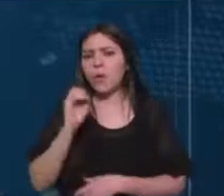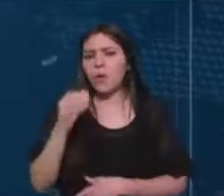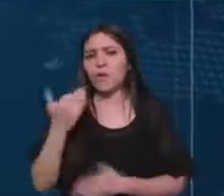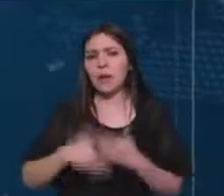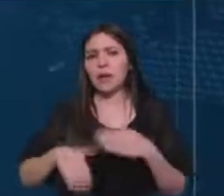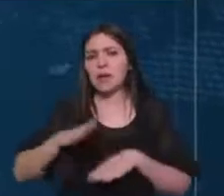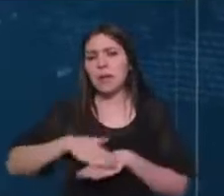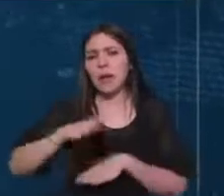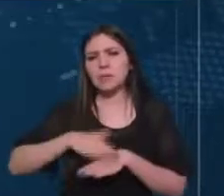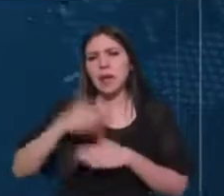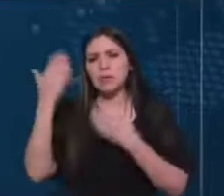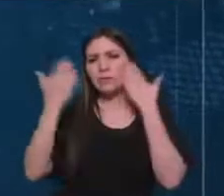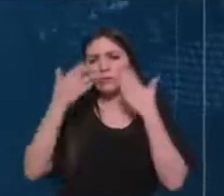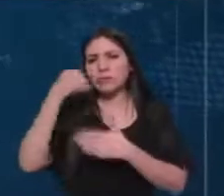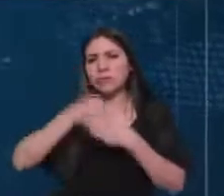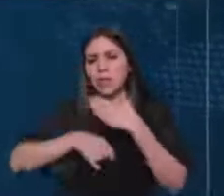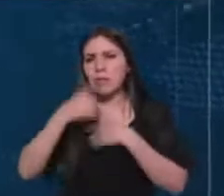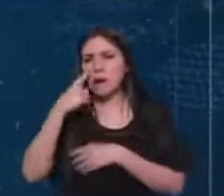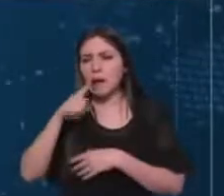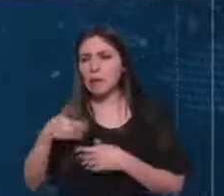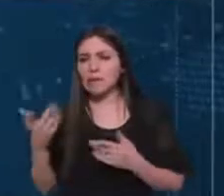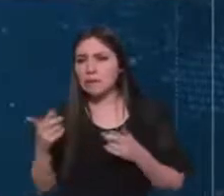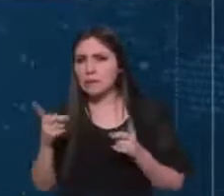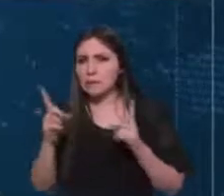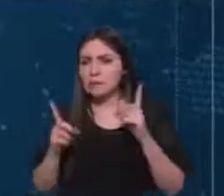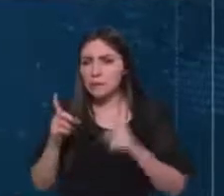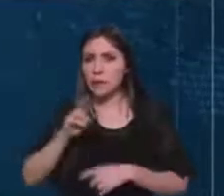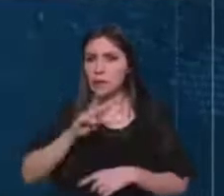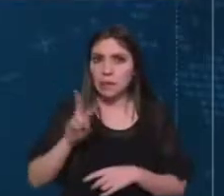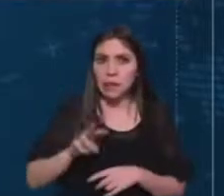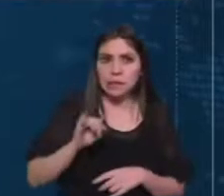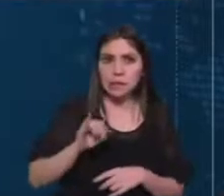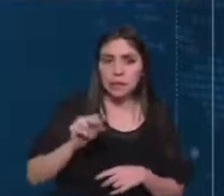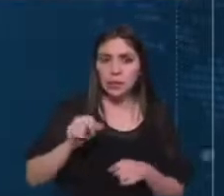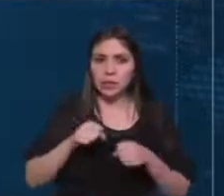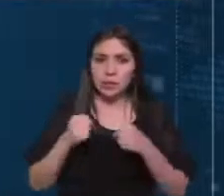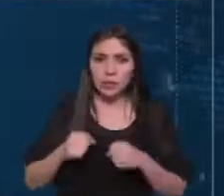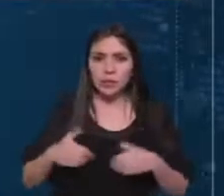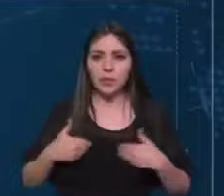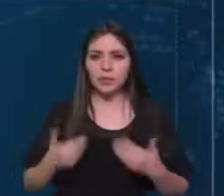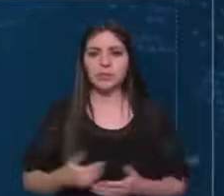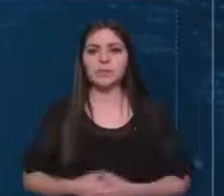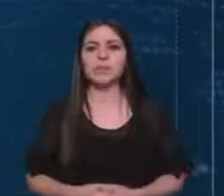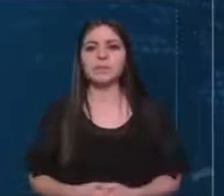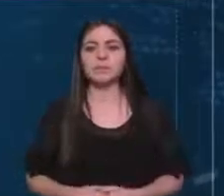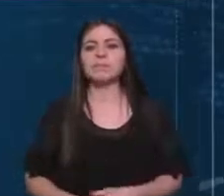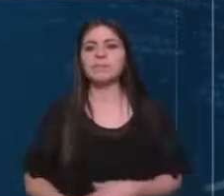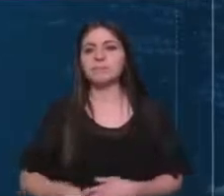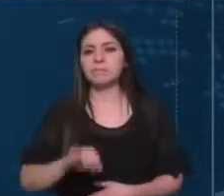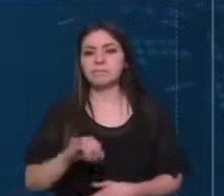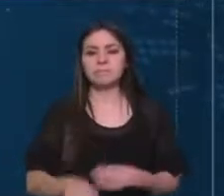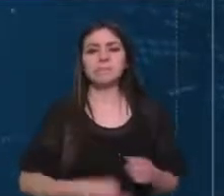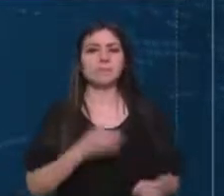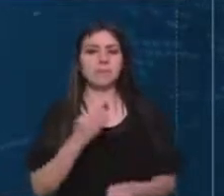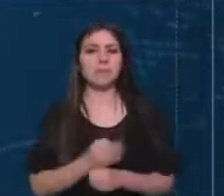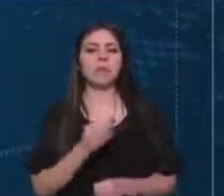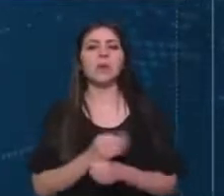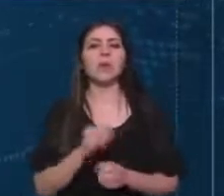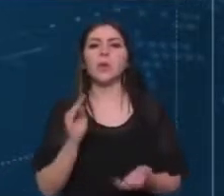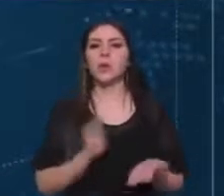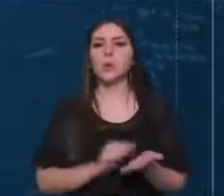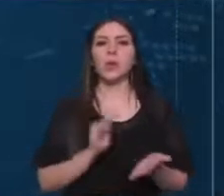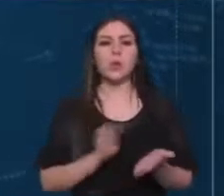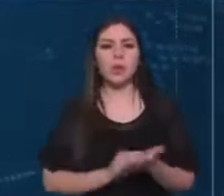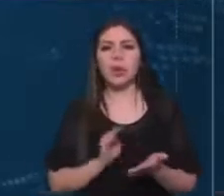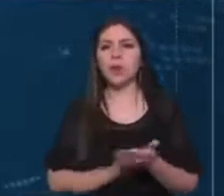estudio para que sean válidos, para que sean confiables. Sí, así como tú lo dices, son preliminares, todavía están pues